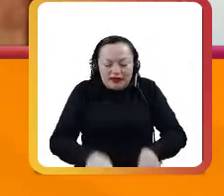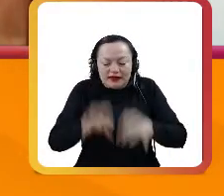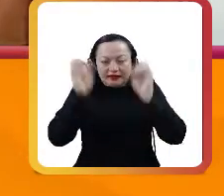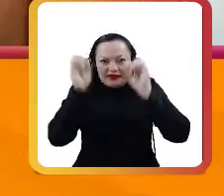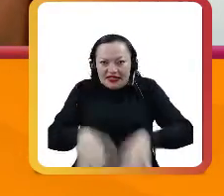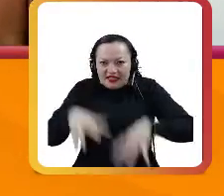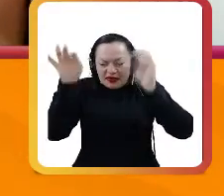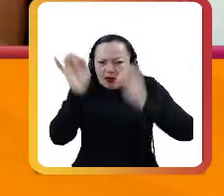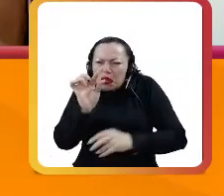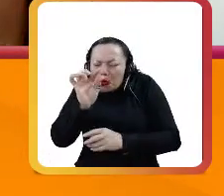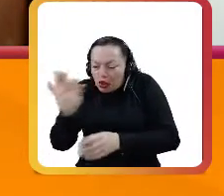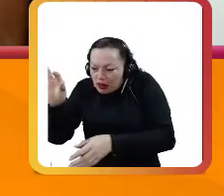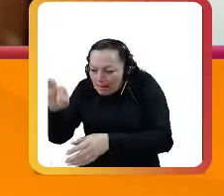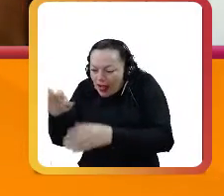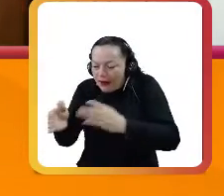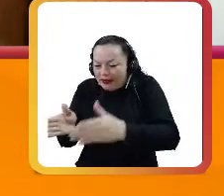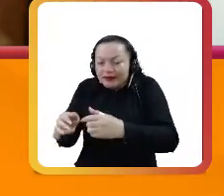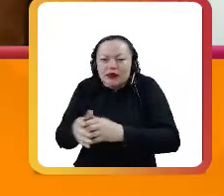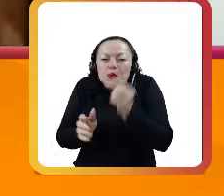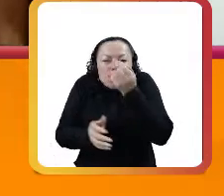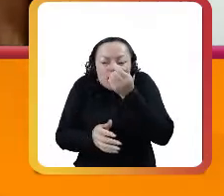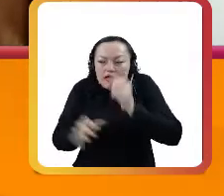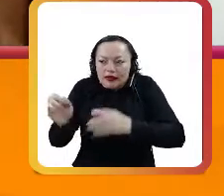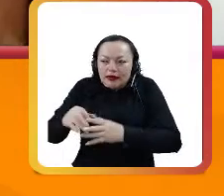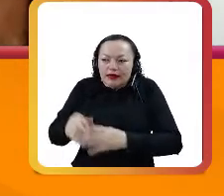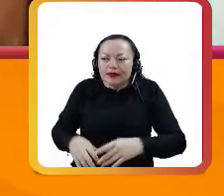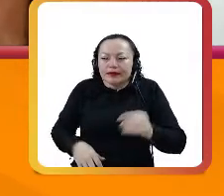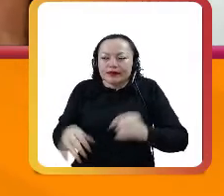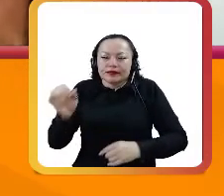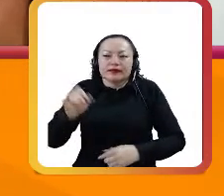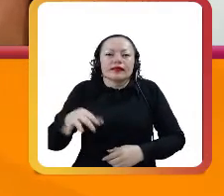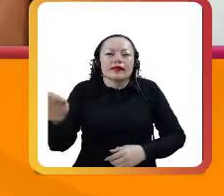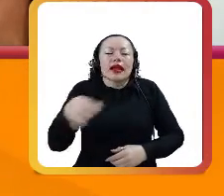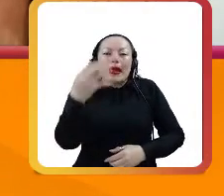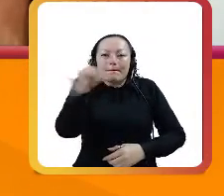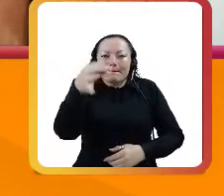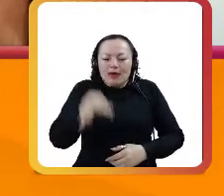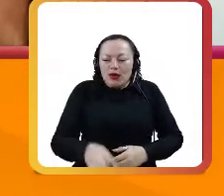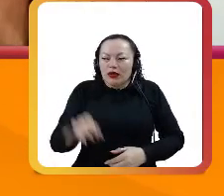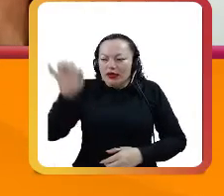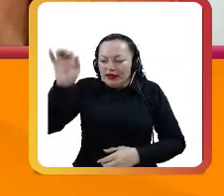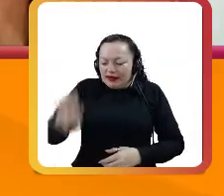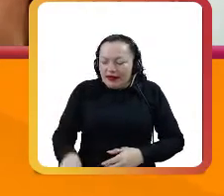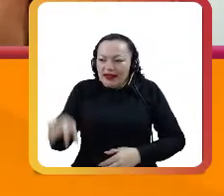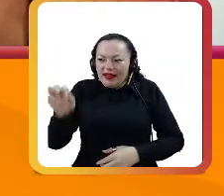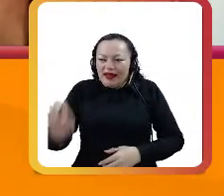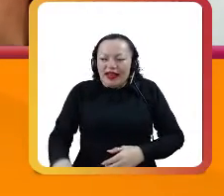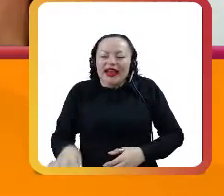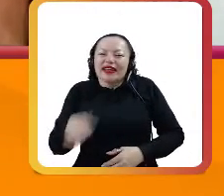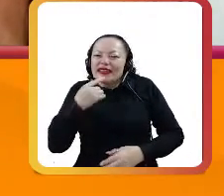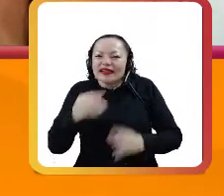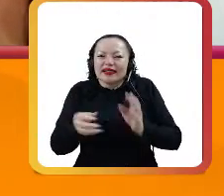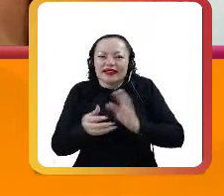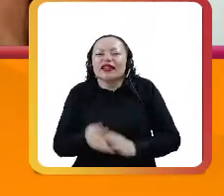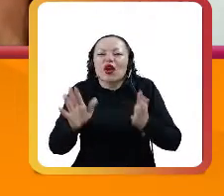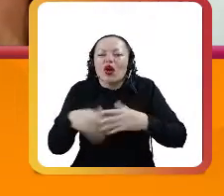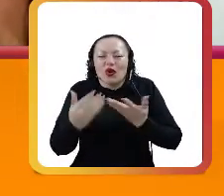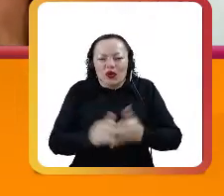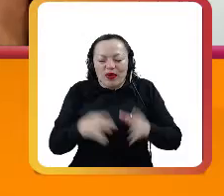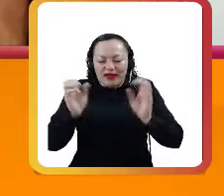nombro marcas, el blanqueador, un chorrito, y entonces meten las monedas allí, y entonces las monedas con ese cloro